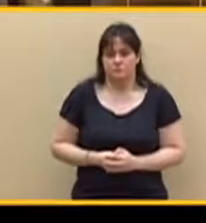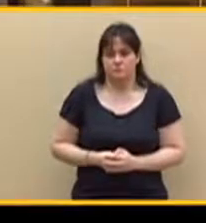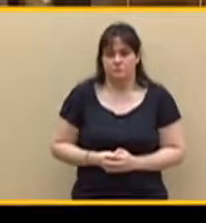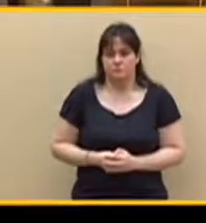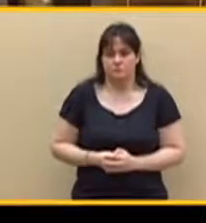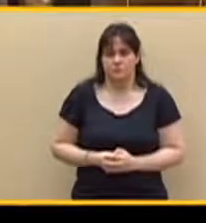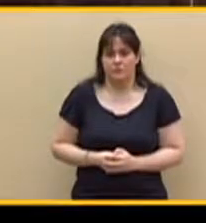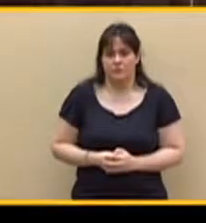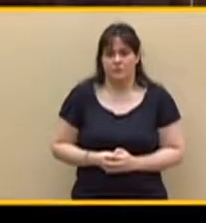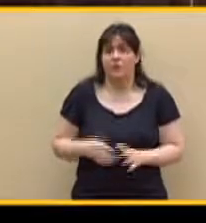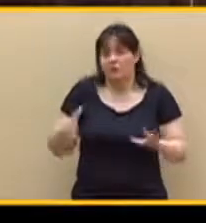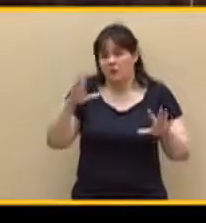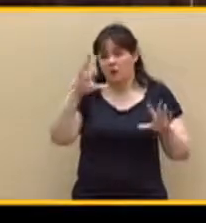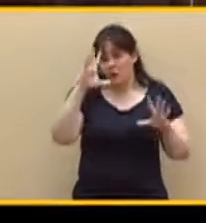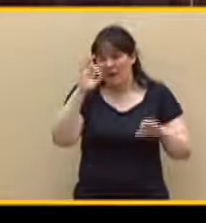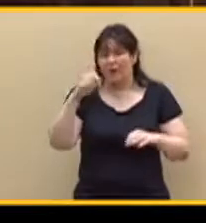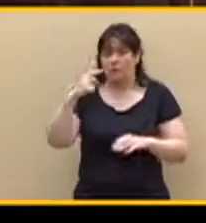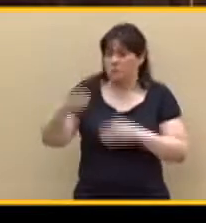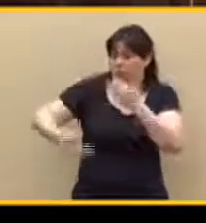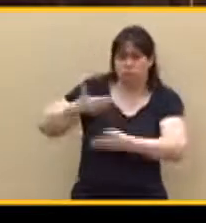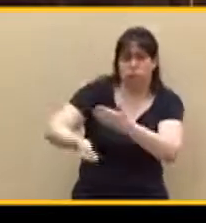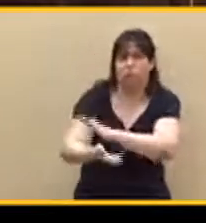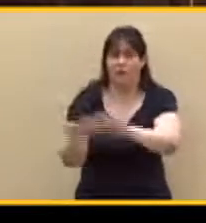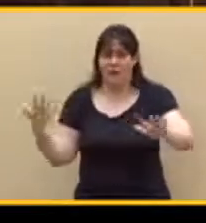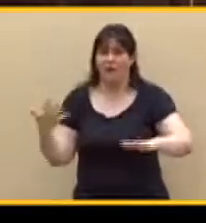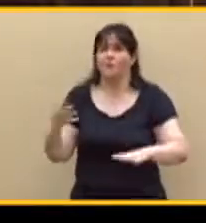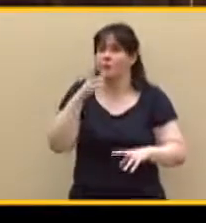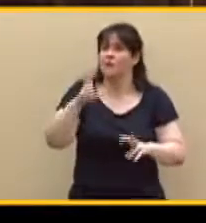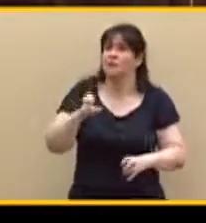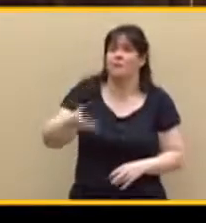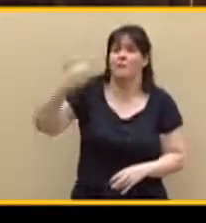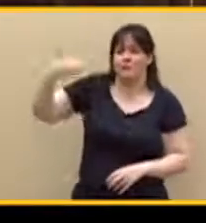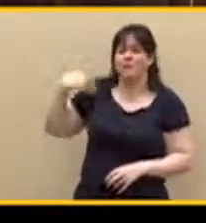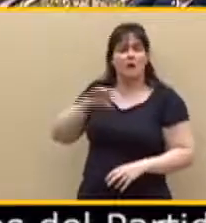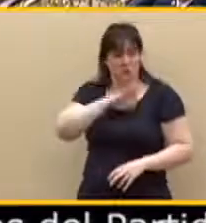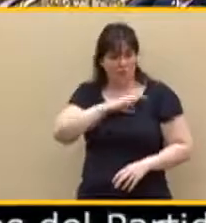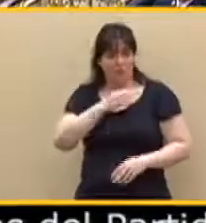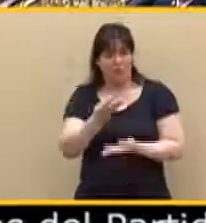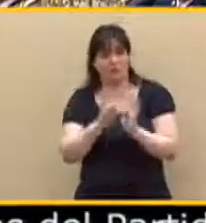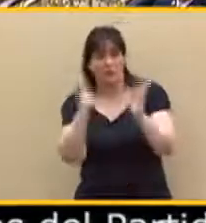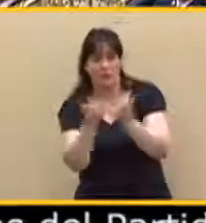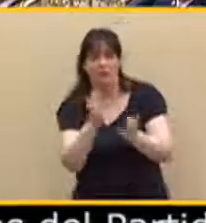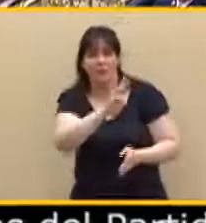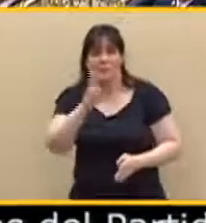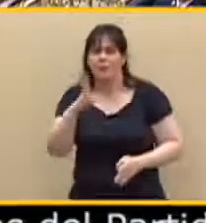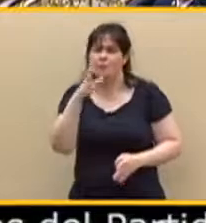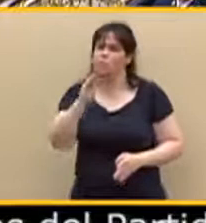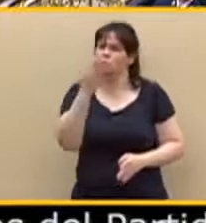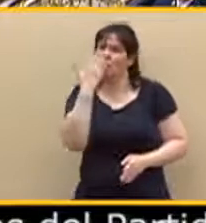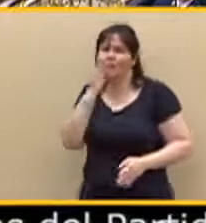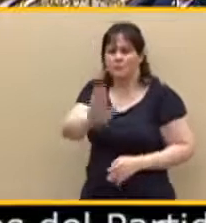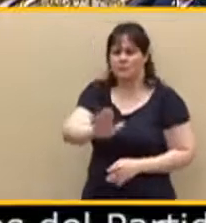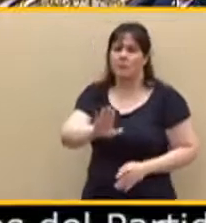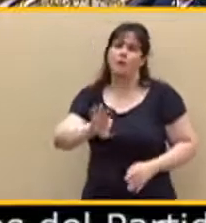Y creo que se precipitan ustedes al pasado, señorías del Partido Popular, su autoritarismo, su actitud de señoritos del